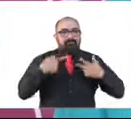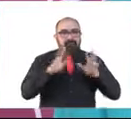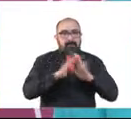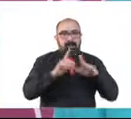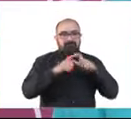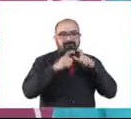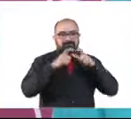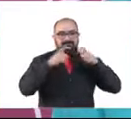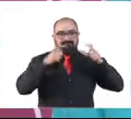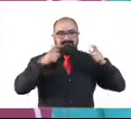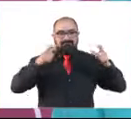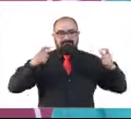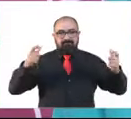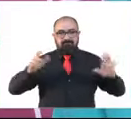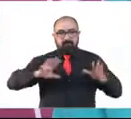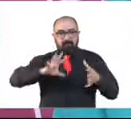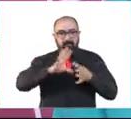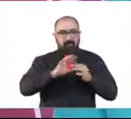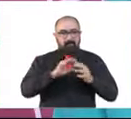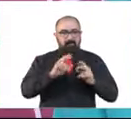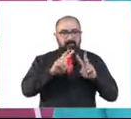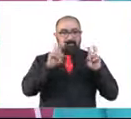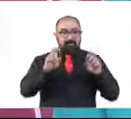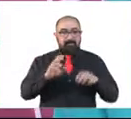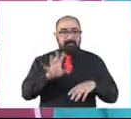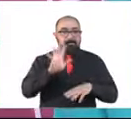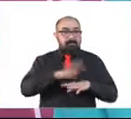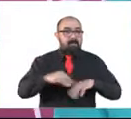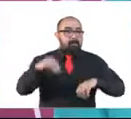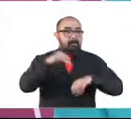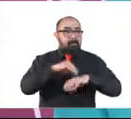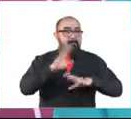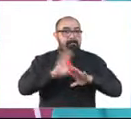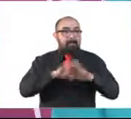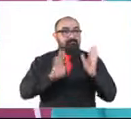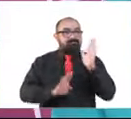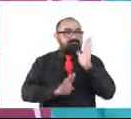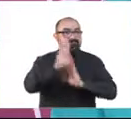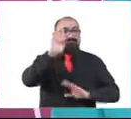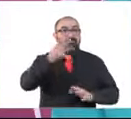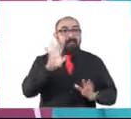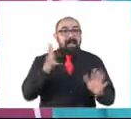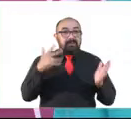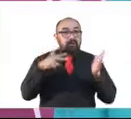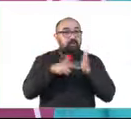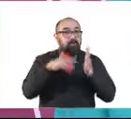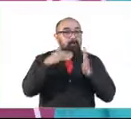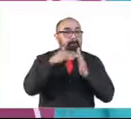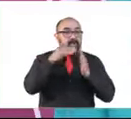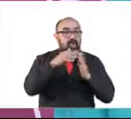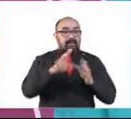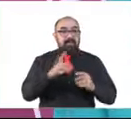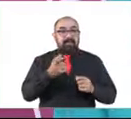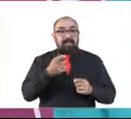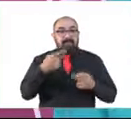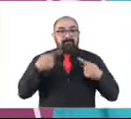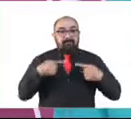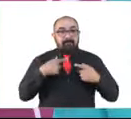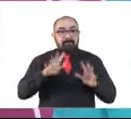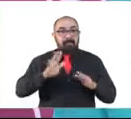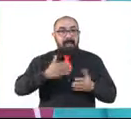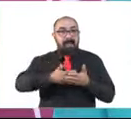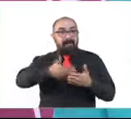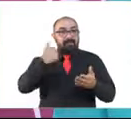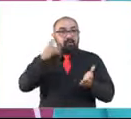se mencionaban algunas cifras, pero se va a rebasar los 8 mil millones de habitantes antes del 2030, del